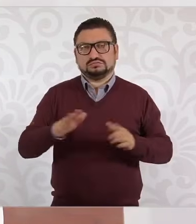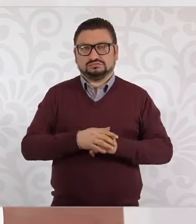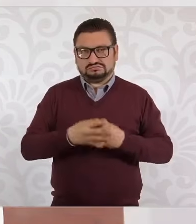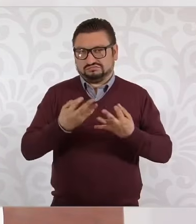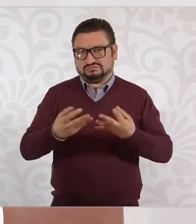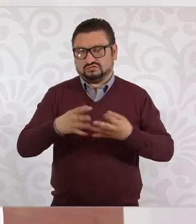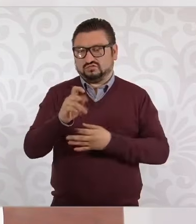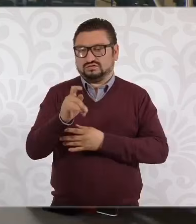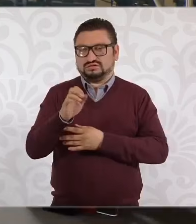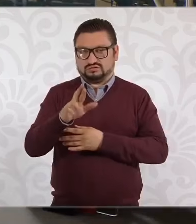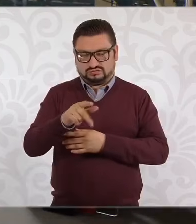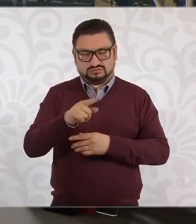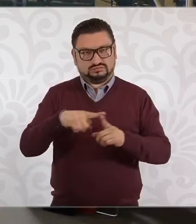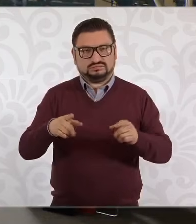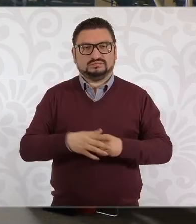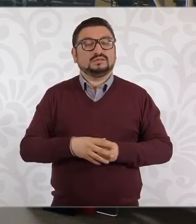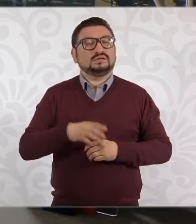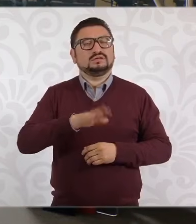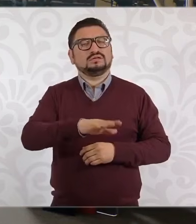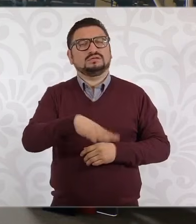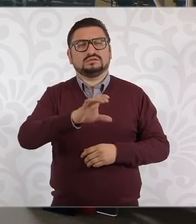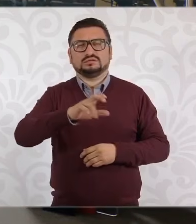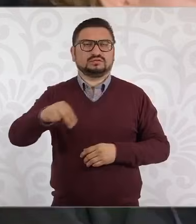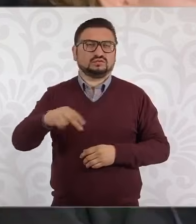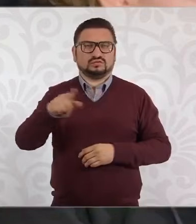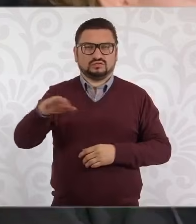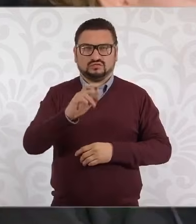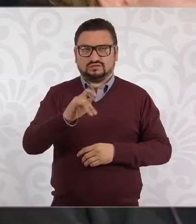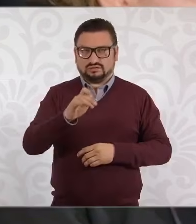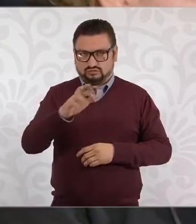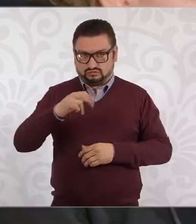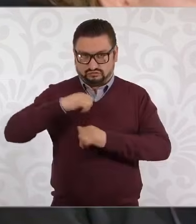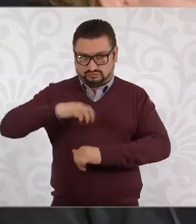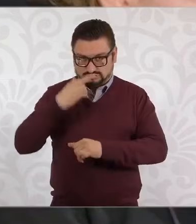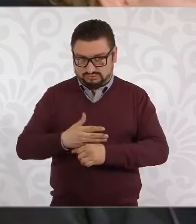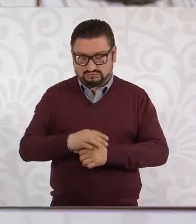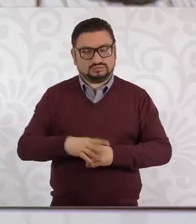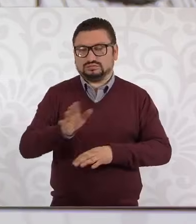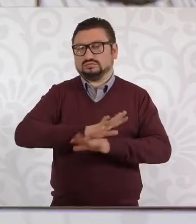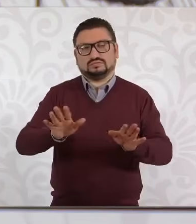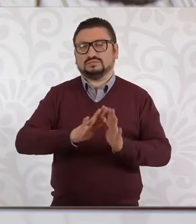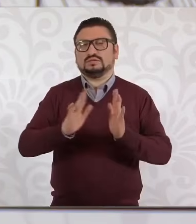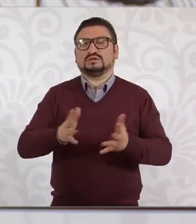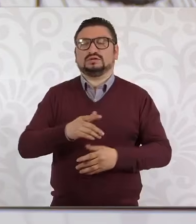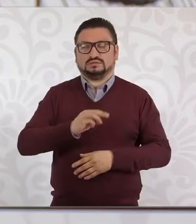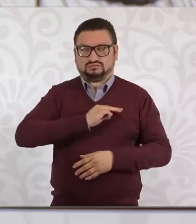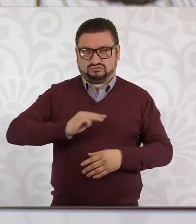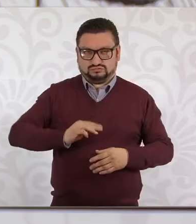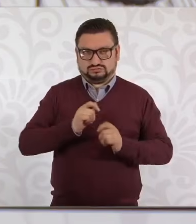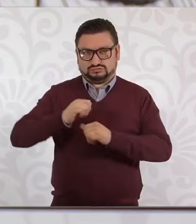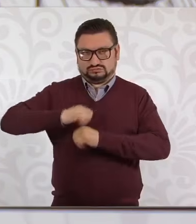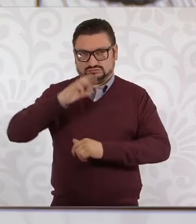en Fonatur. Pero en Cancún entonces sigue Fonatur haciéndose cargo de ¿ya no? Es el municipio, igual que en los